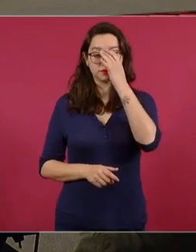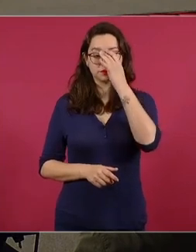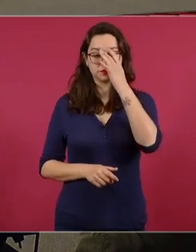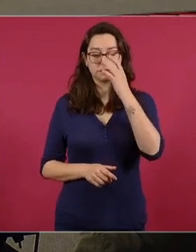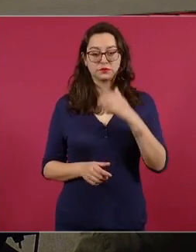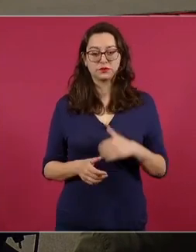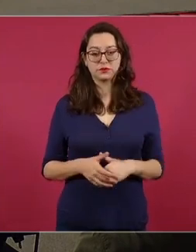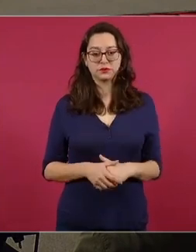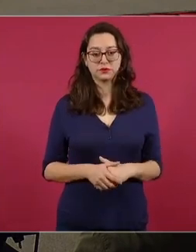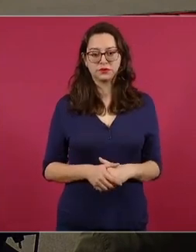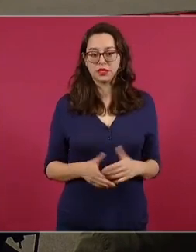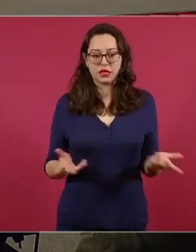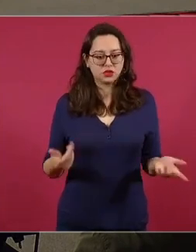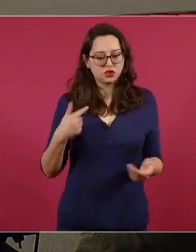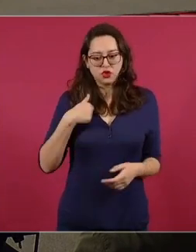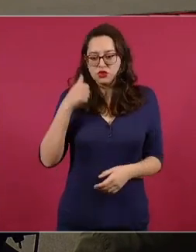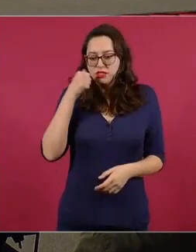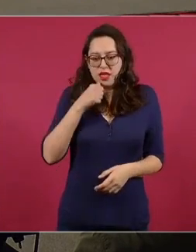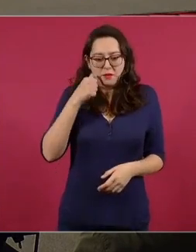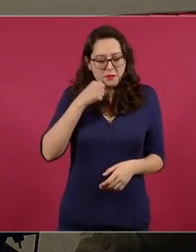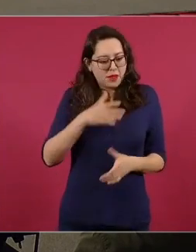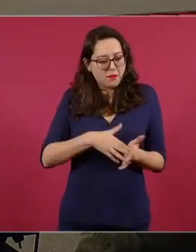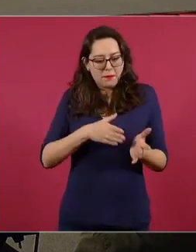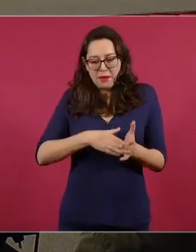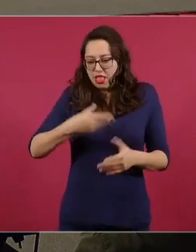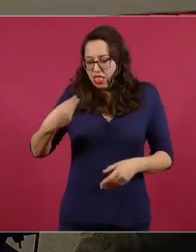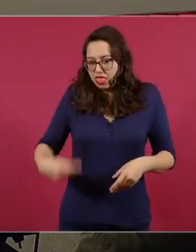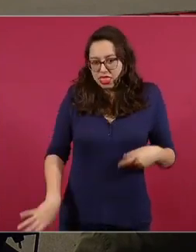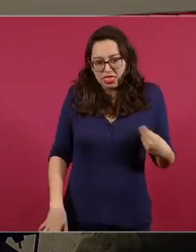Siempre que vengo aquí se me cae algún papel.